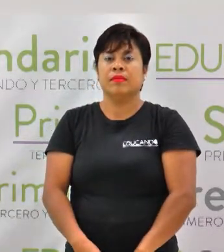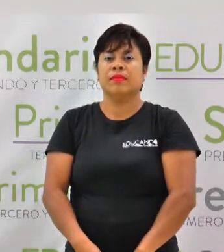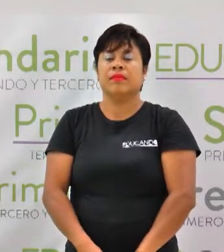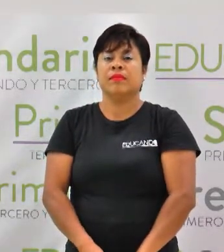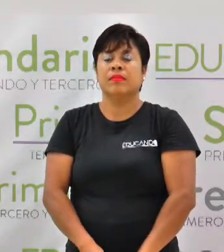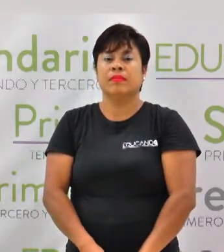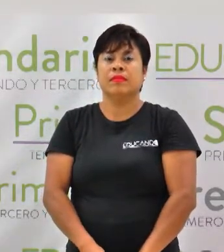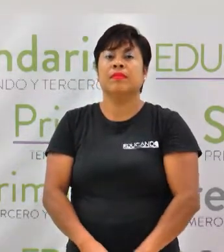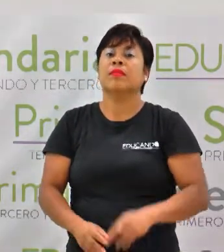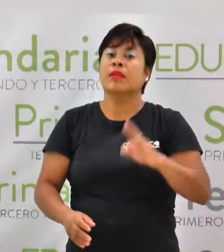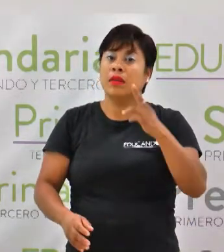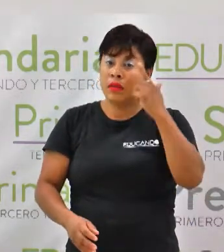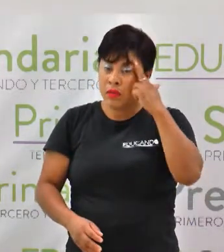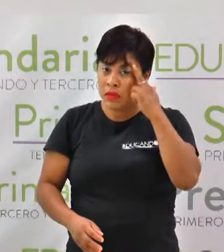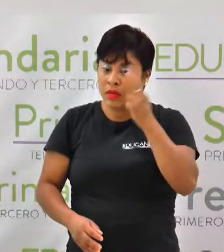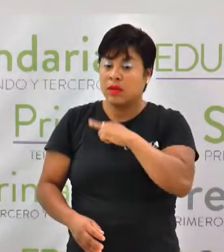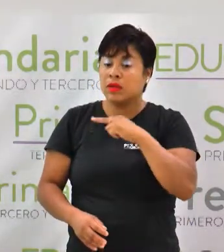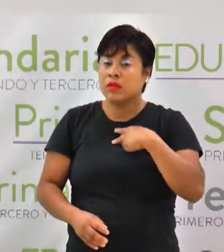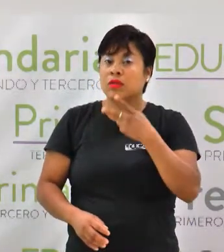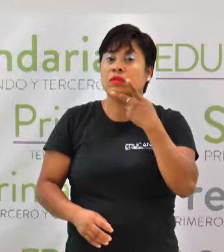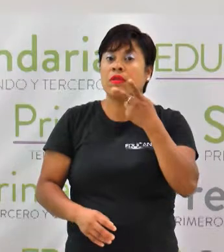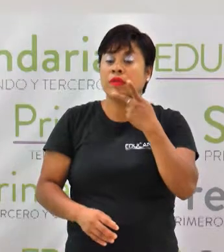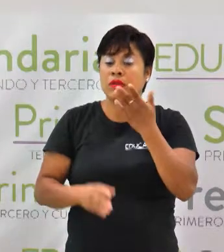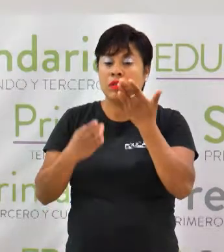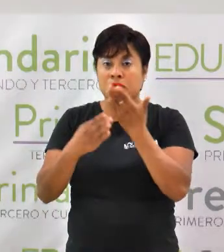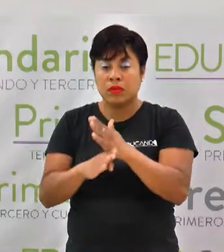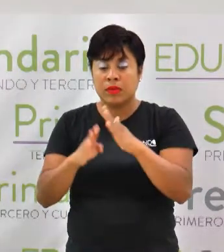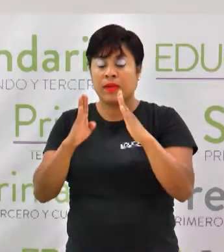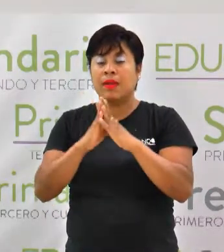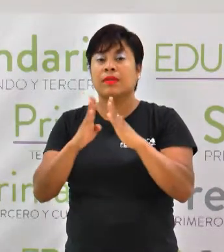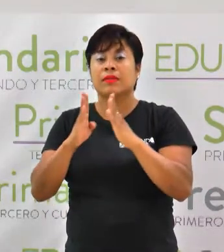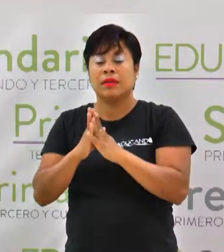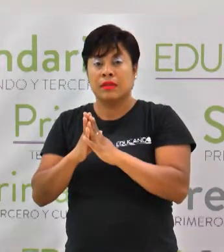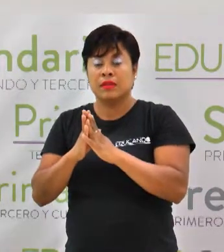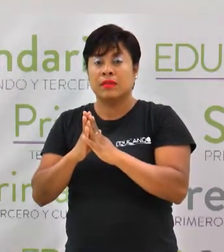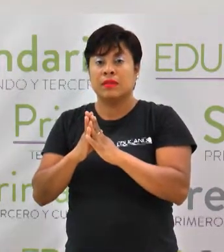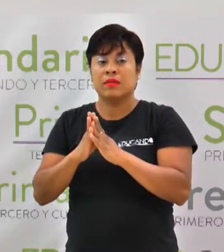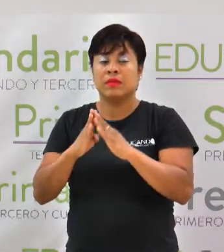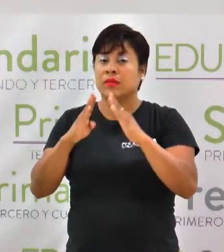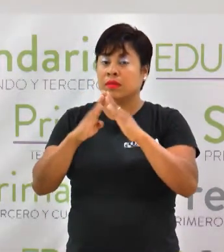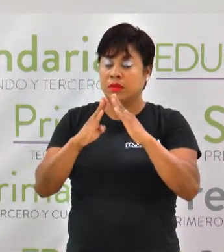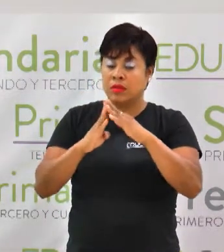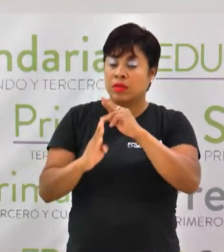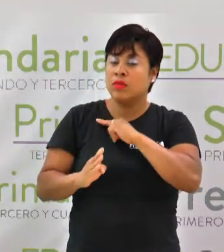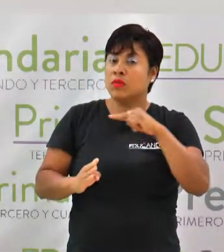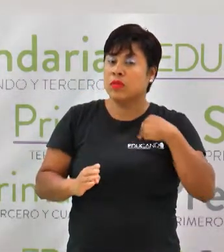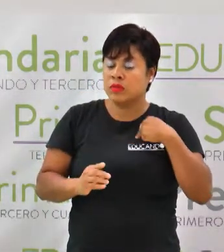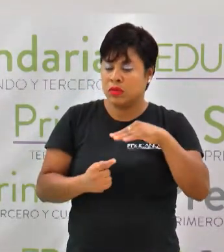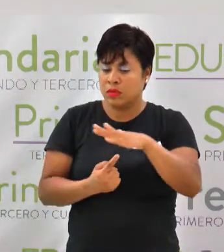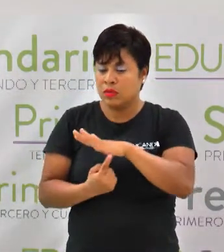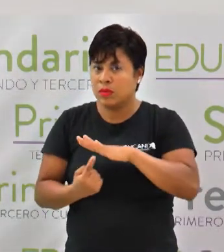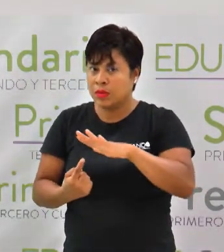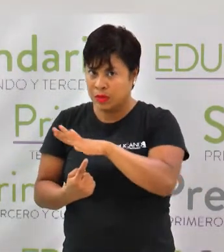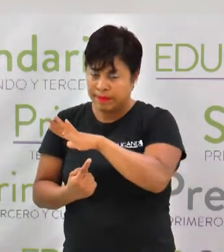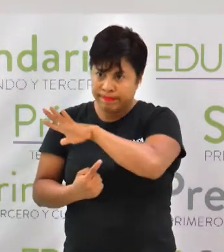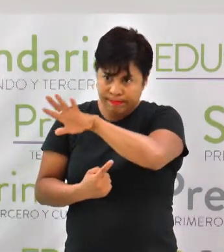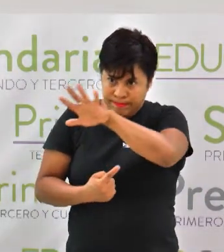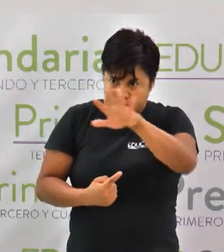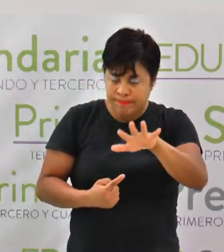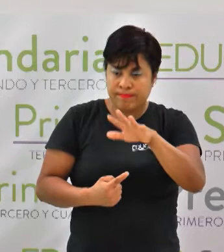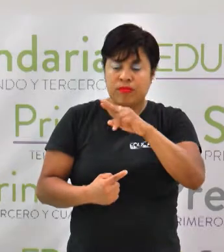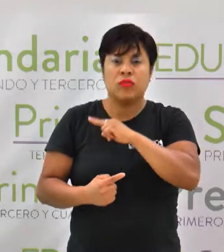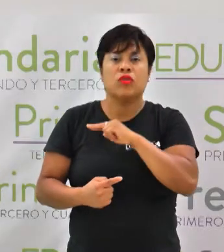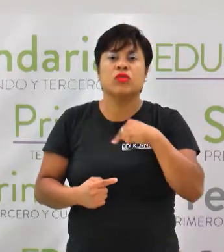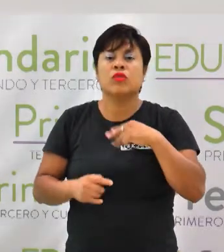una casa. Recuerden que estamos hablando de las casas de nuestro entorno,